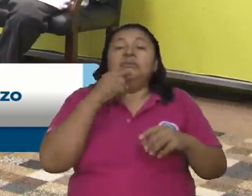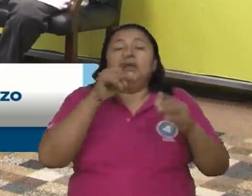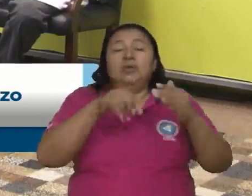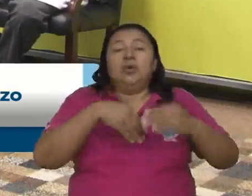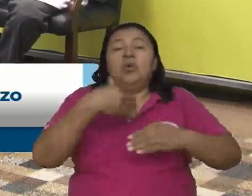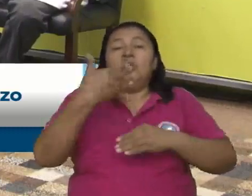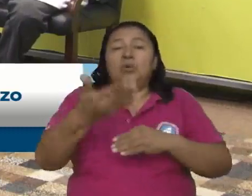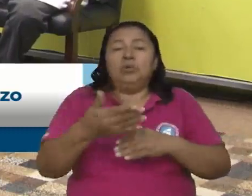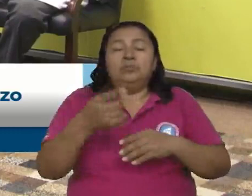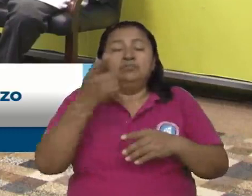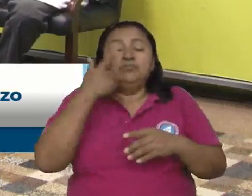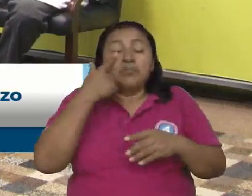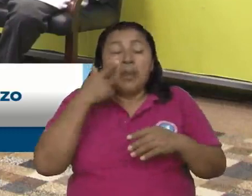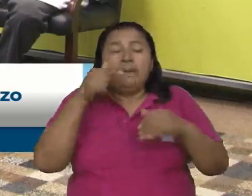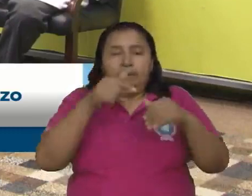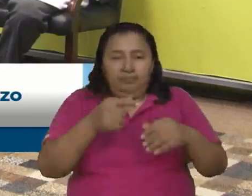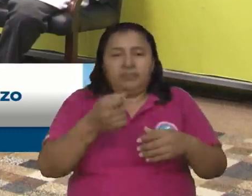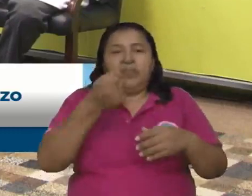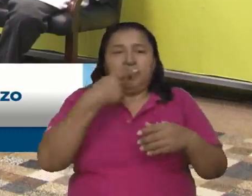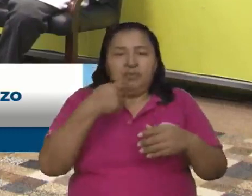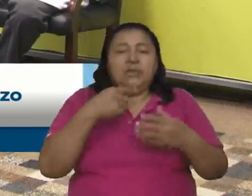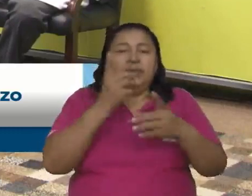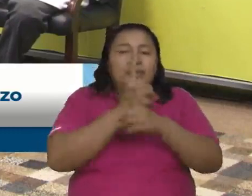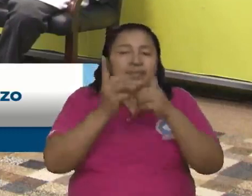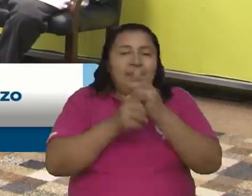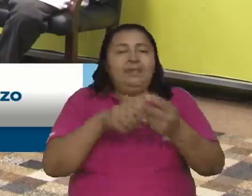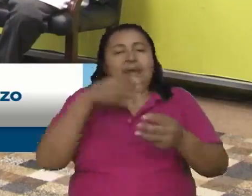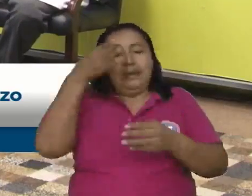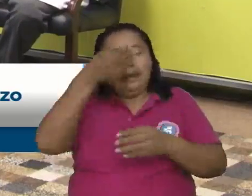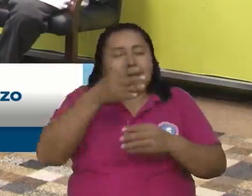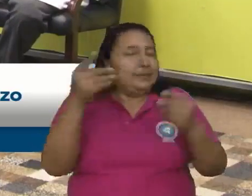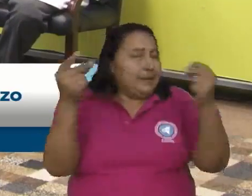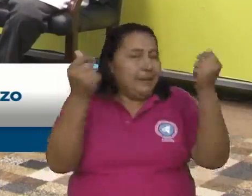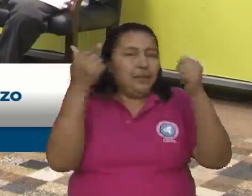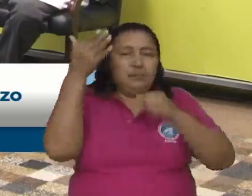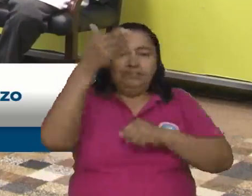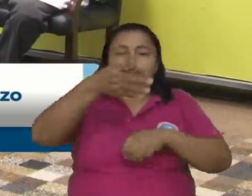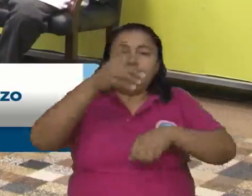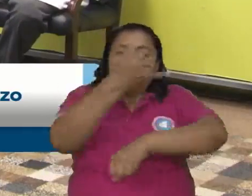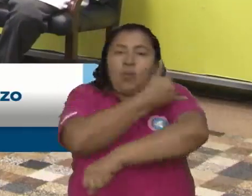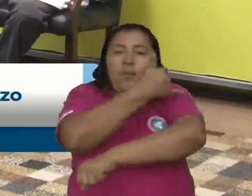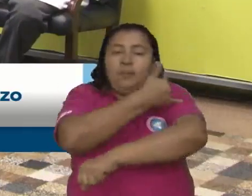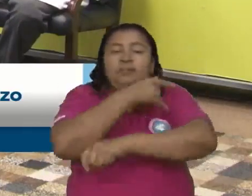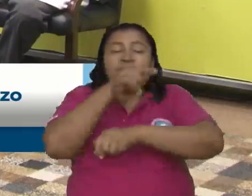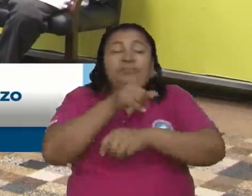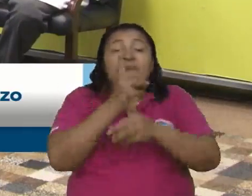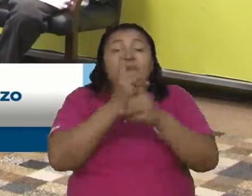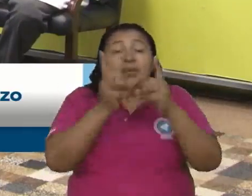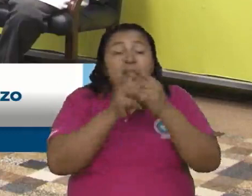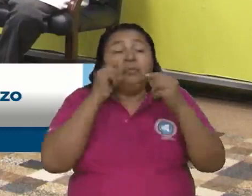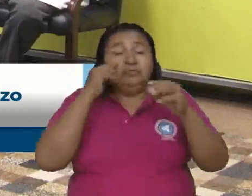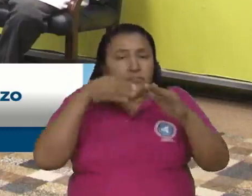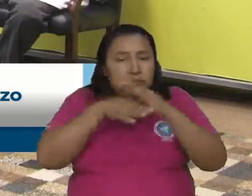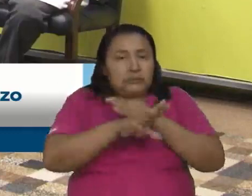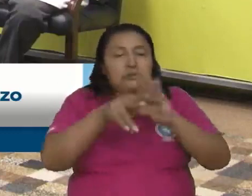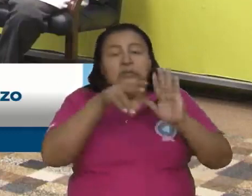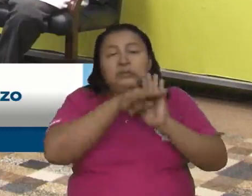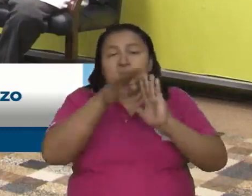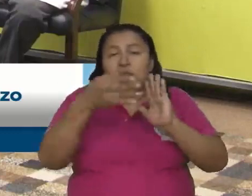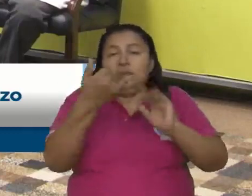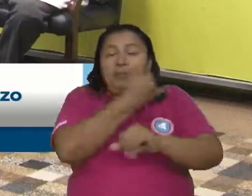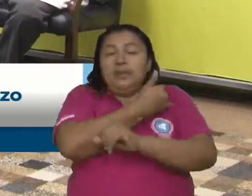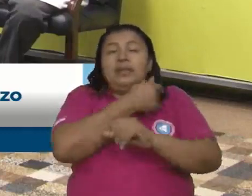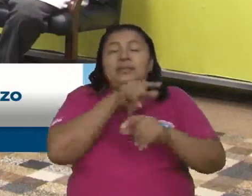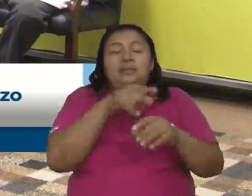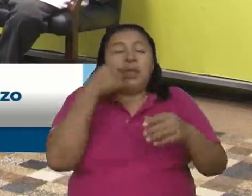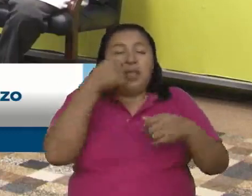que es tratar la trombosis. Entonces, ahí tiene que acudir de forma inmediata al hospital porque hay que ingresarla y darle tratamiento. Porque acordemos que